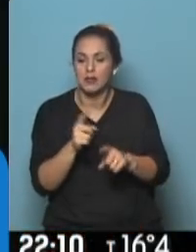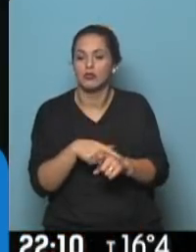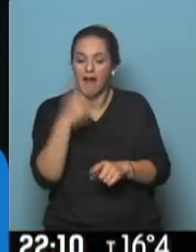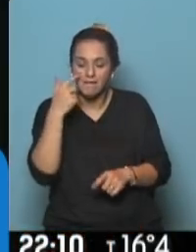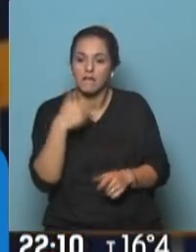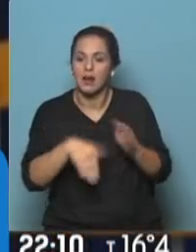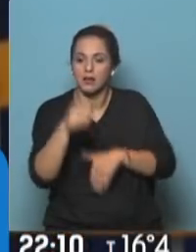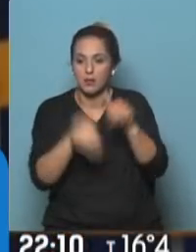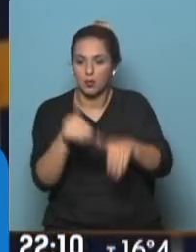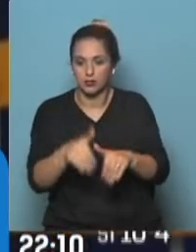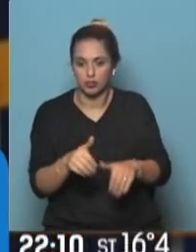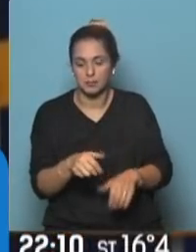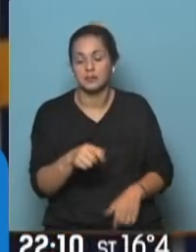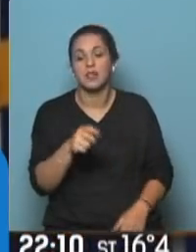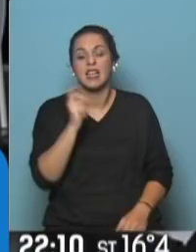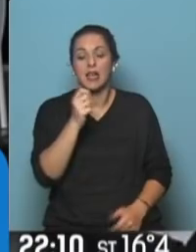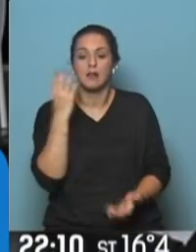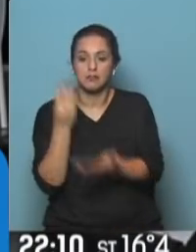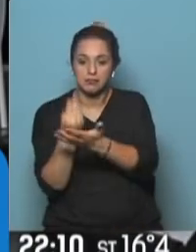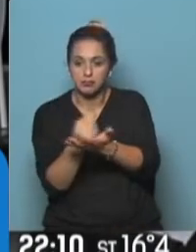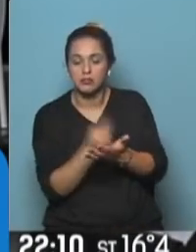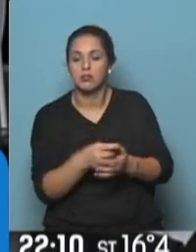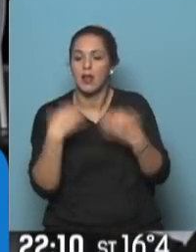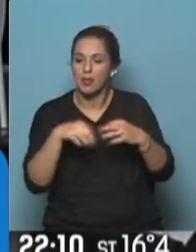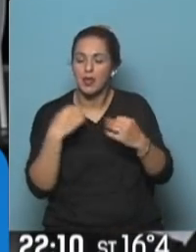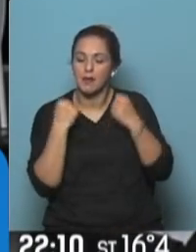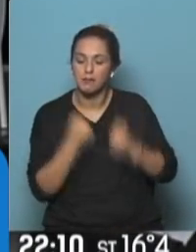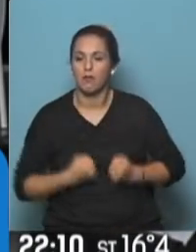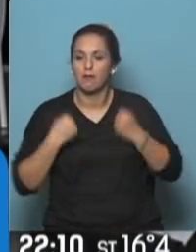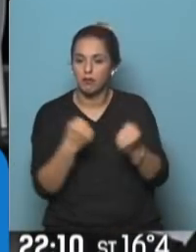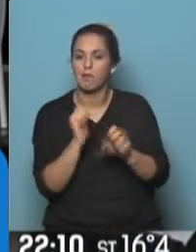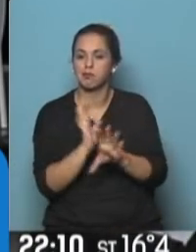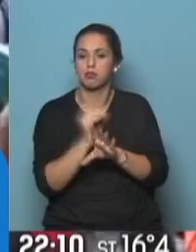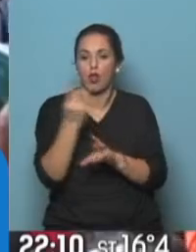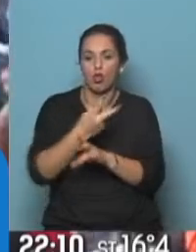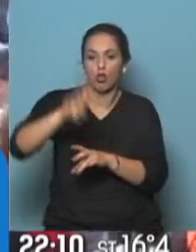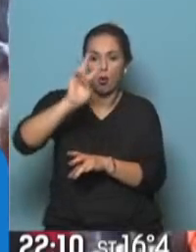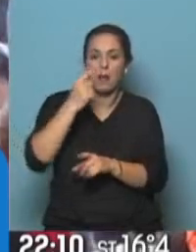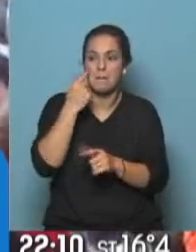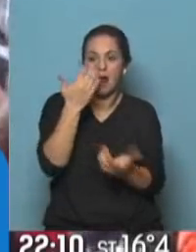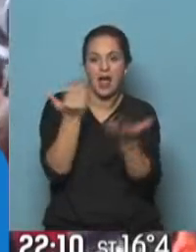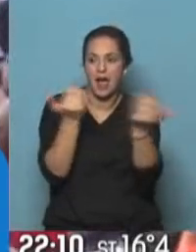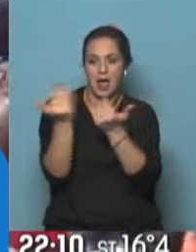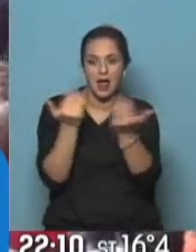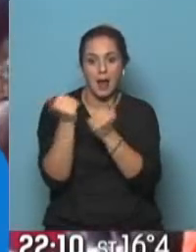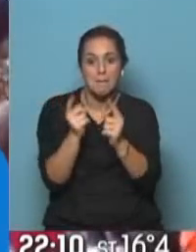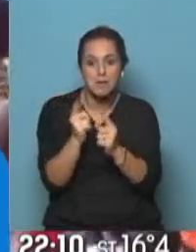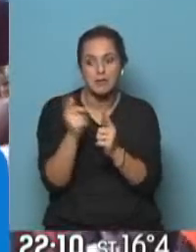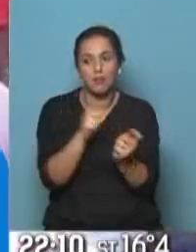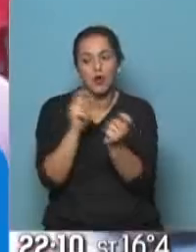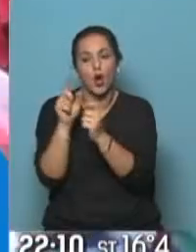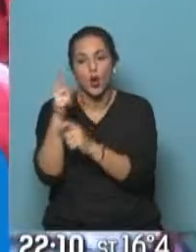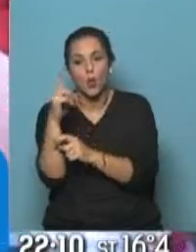verdadera elección. Los candidatos deberán multiplicar sus fuerzas para atraer los votos de los seguidores de Lula. Pese a